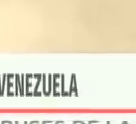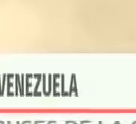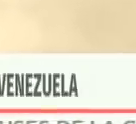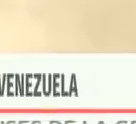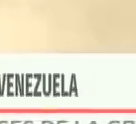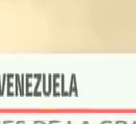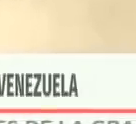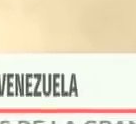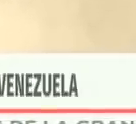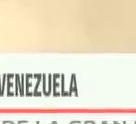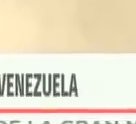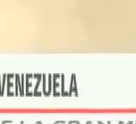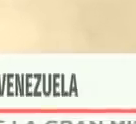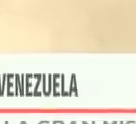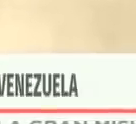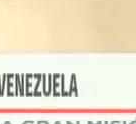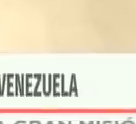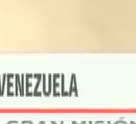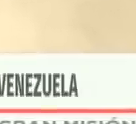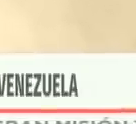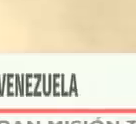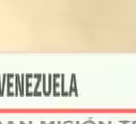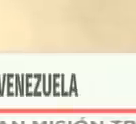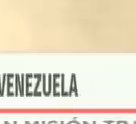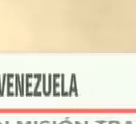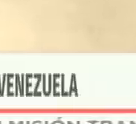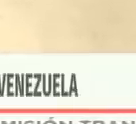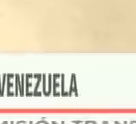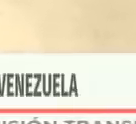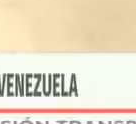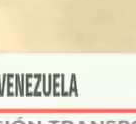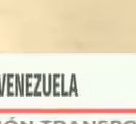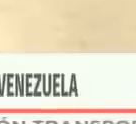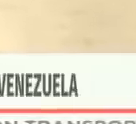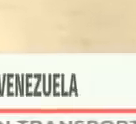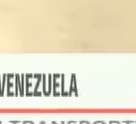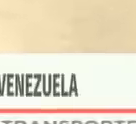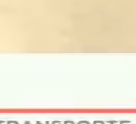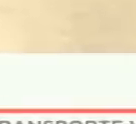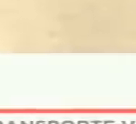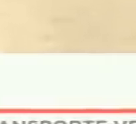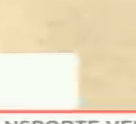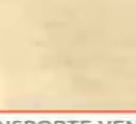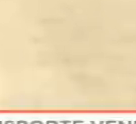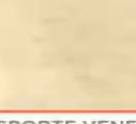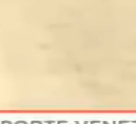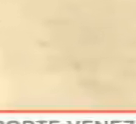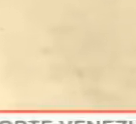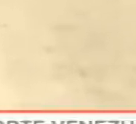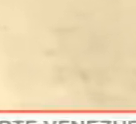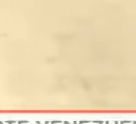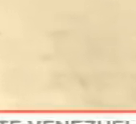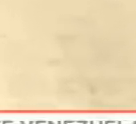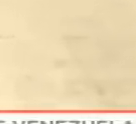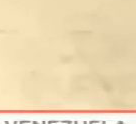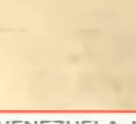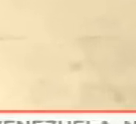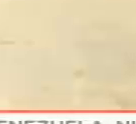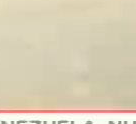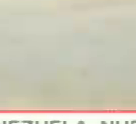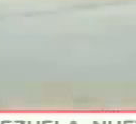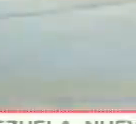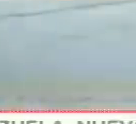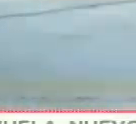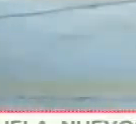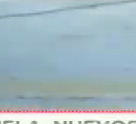hoy nuestro pueblo venezolano, y en particular nuestra empresa Conviasa. Nos encontramos aquí en compañía del compañero